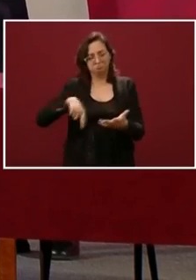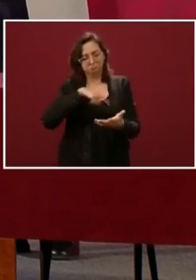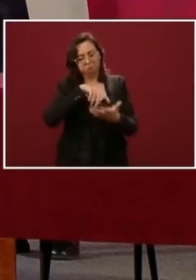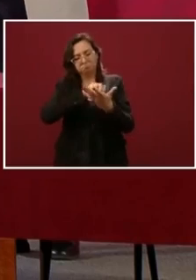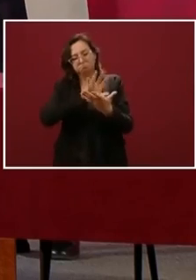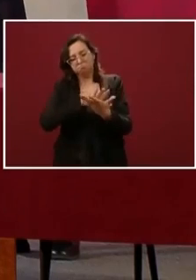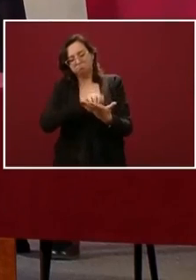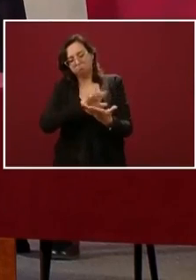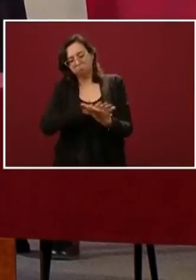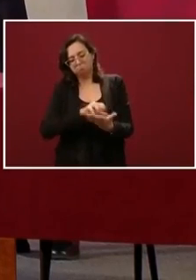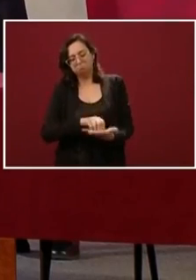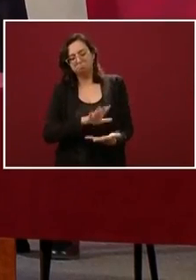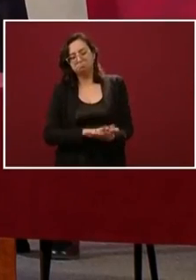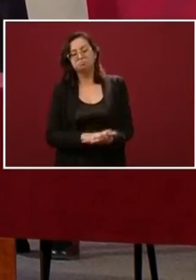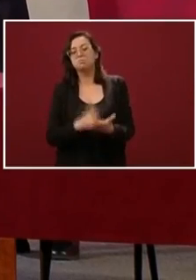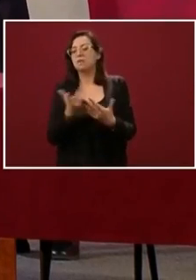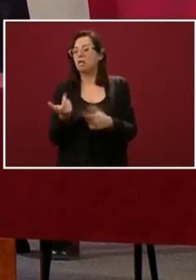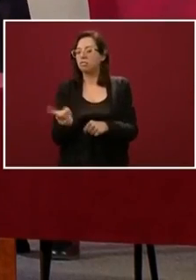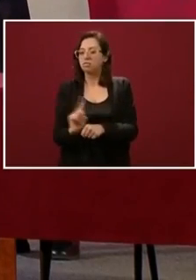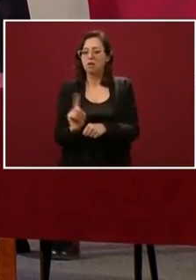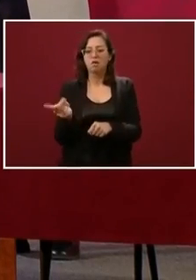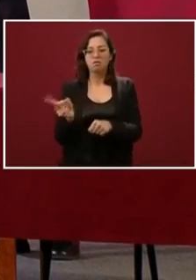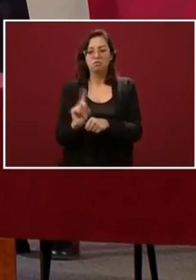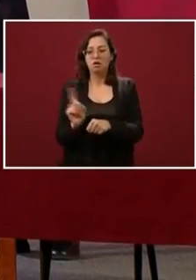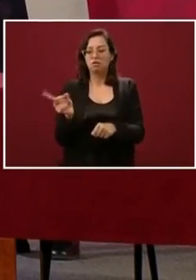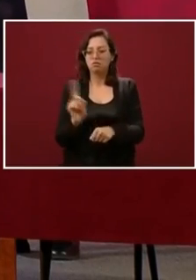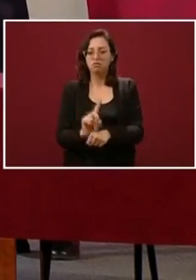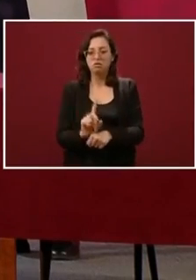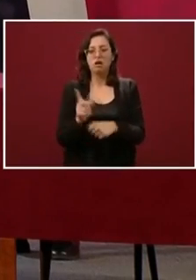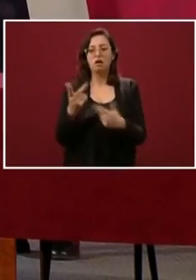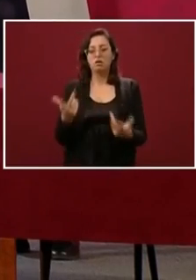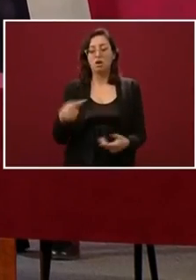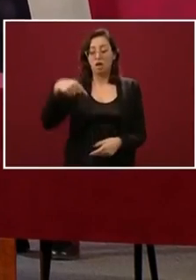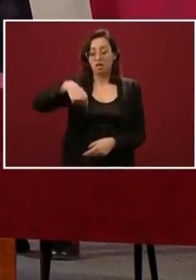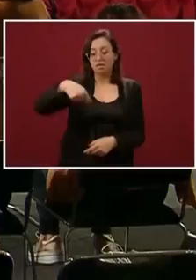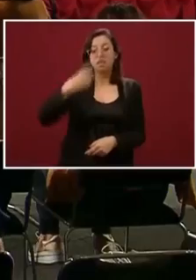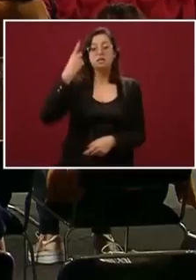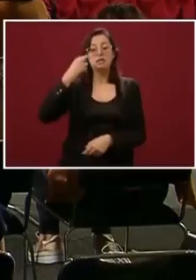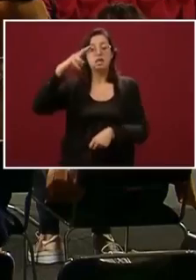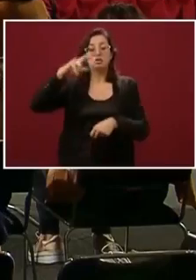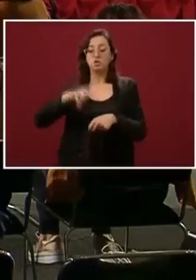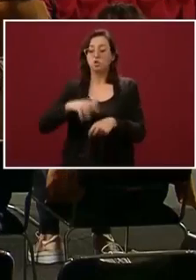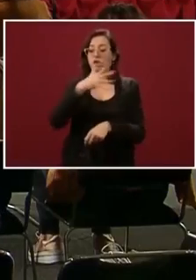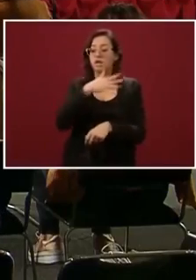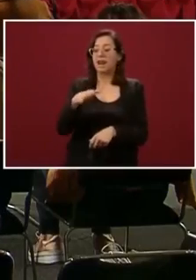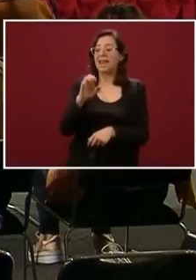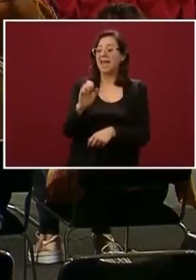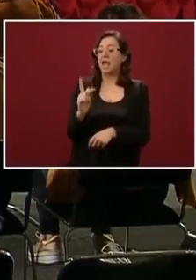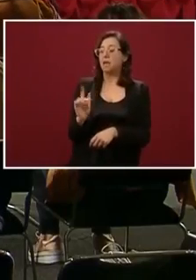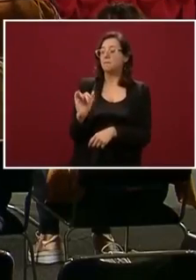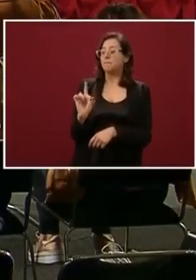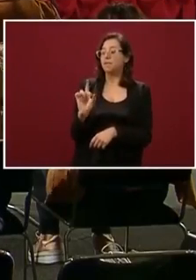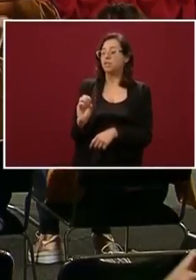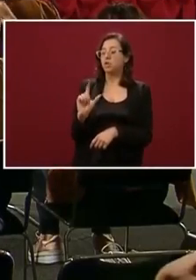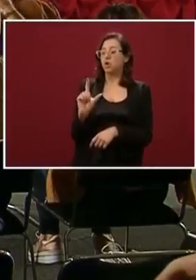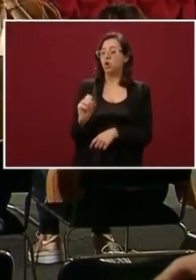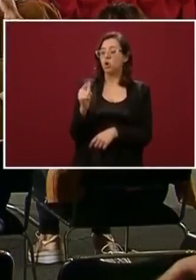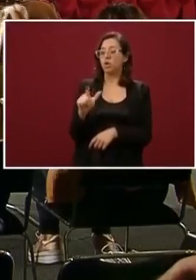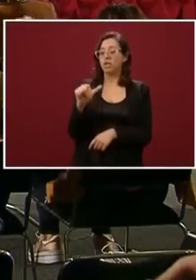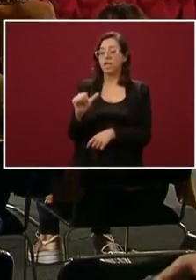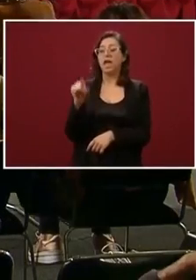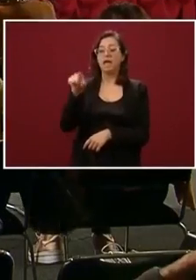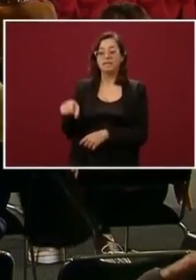eventos, que todos los días, a través de la Dirección General de Epidemiología, dado que ahí está anidado el Centro